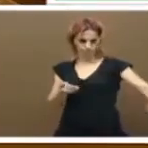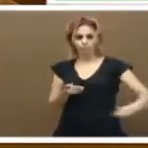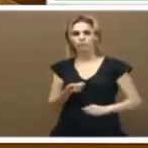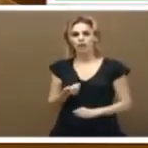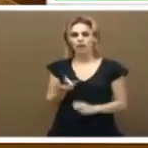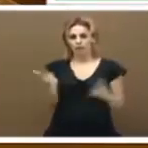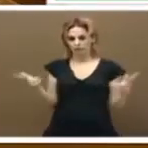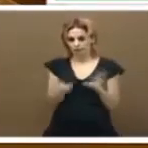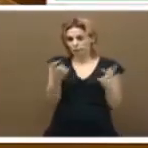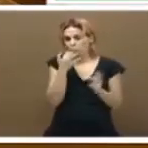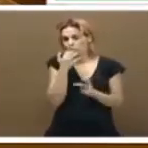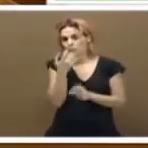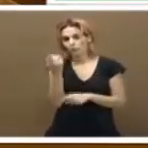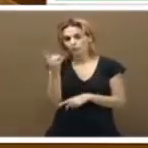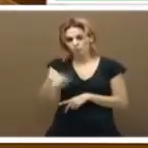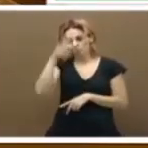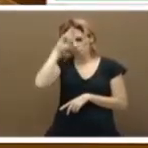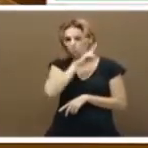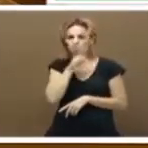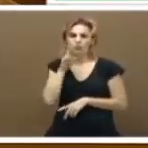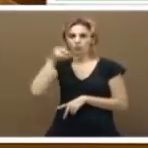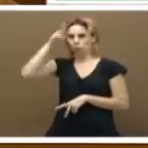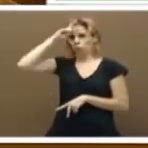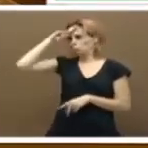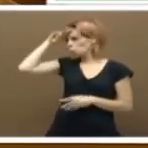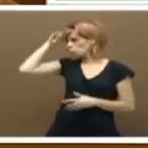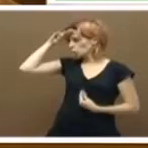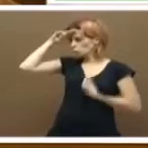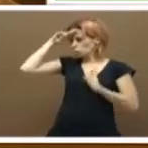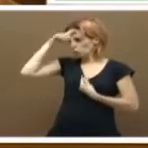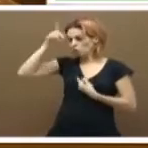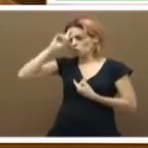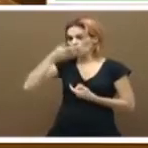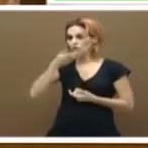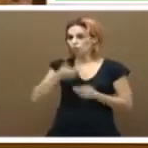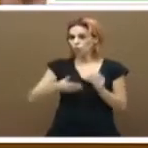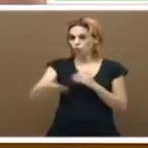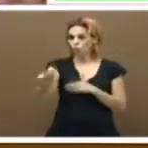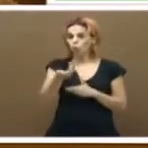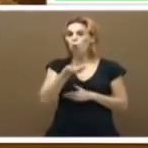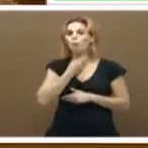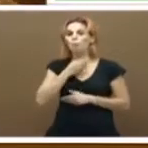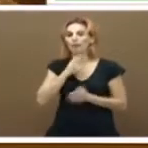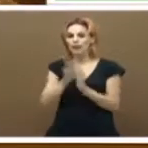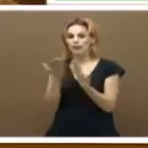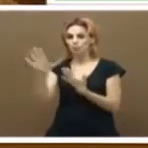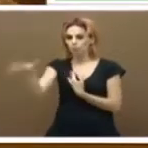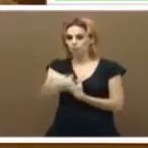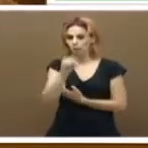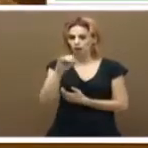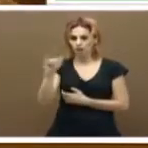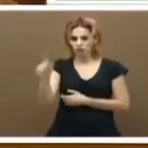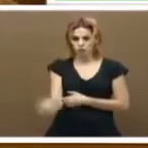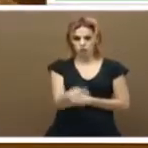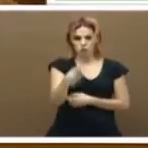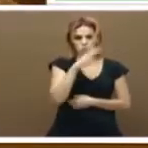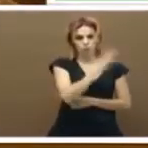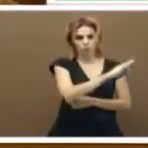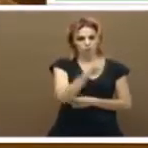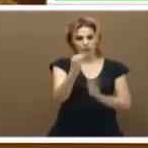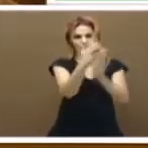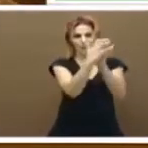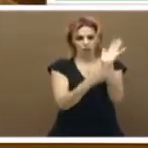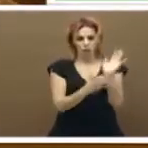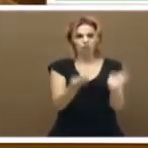que muchos padres tuvieran la preocupación de si sus hijos van a tener o no becas para libros, porque el Partido Popular de Extremadura recortó en las necesidades de los